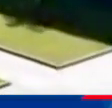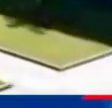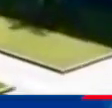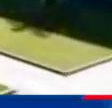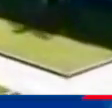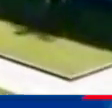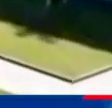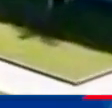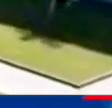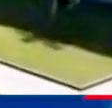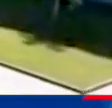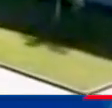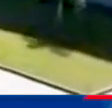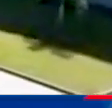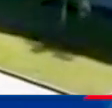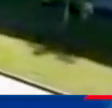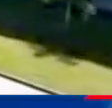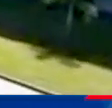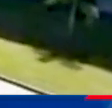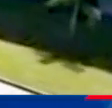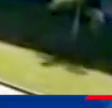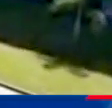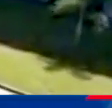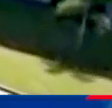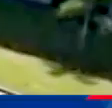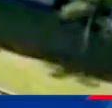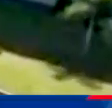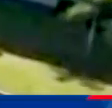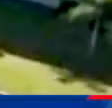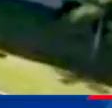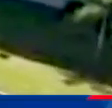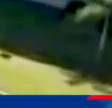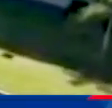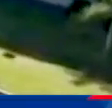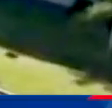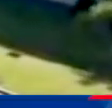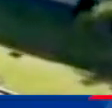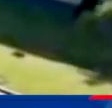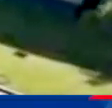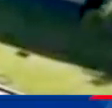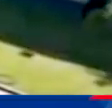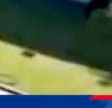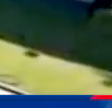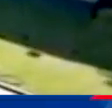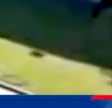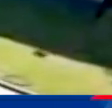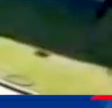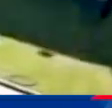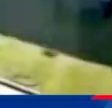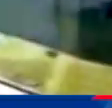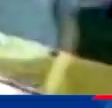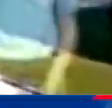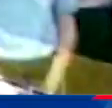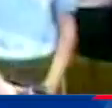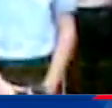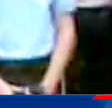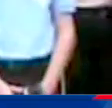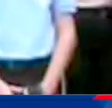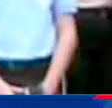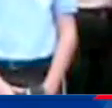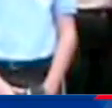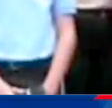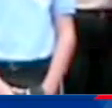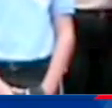sido un elemento de impulso, de contundencia social, ingenieril y sobre